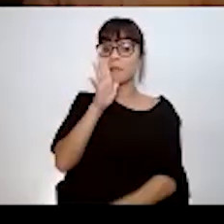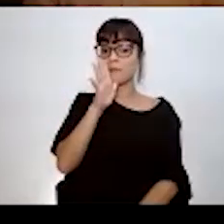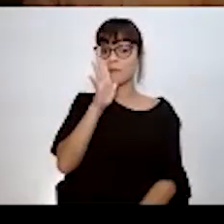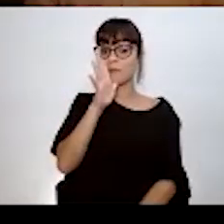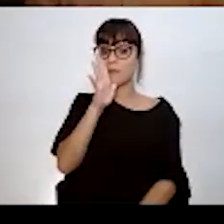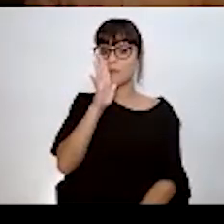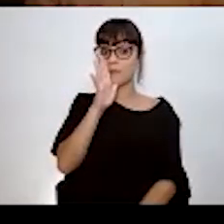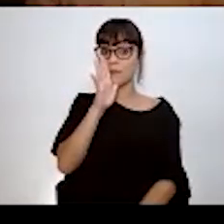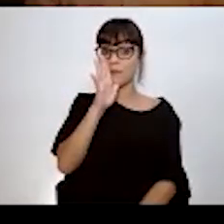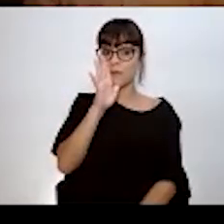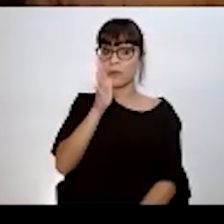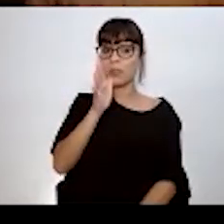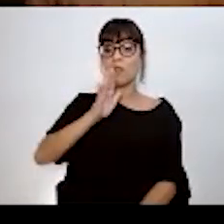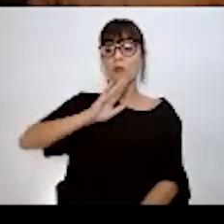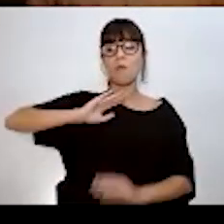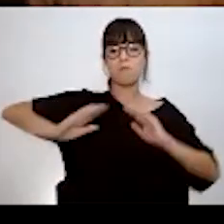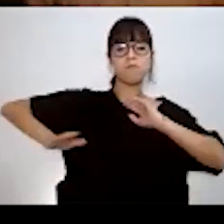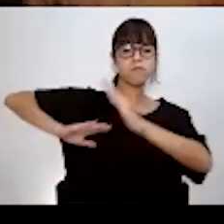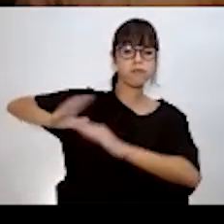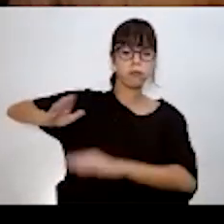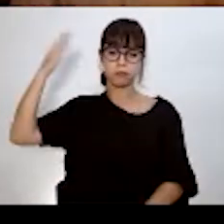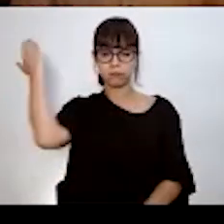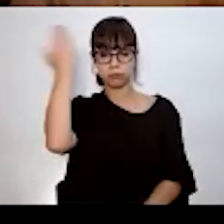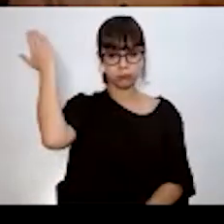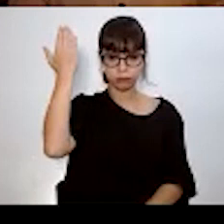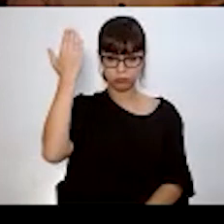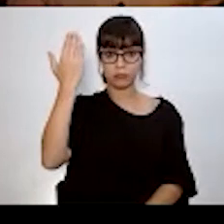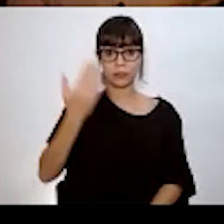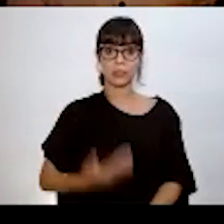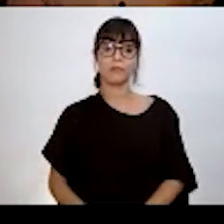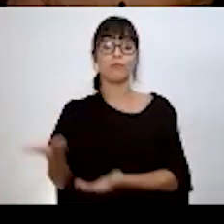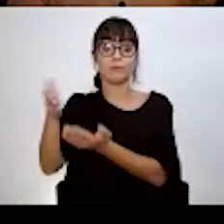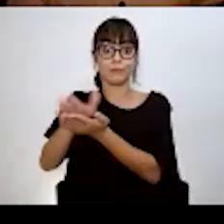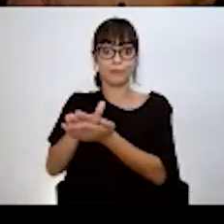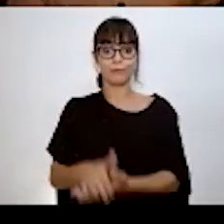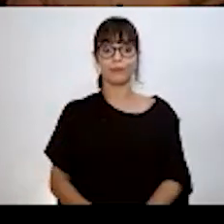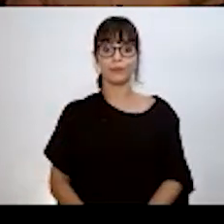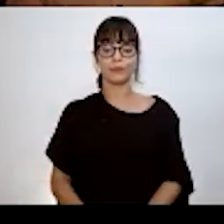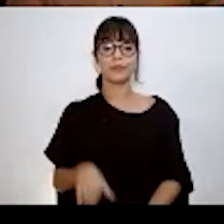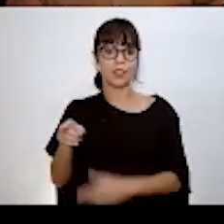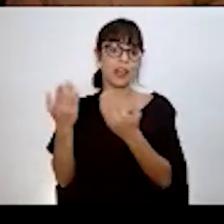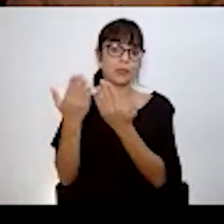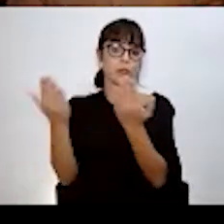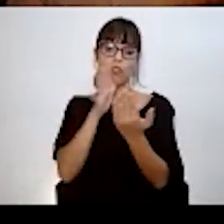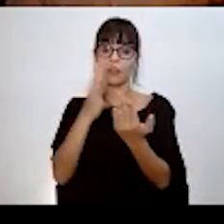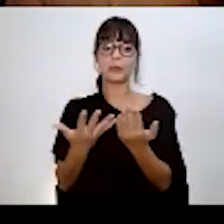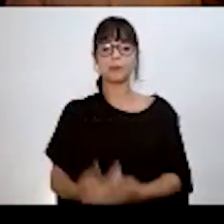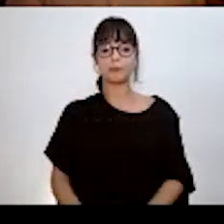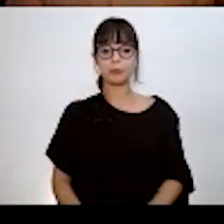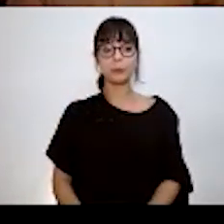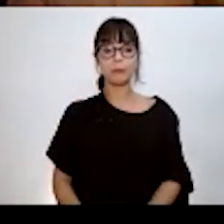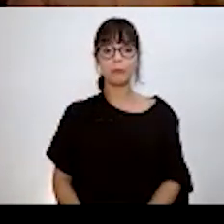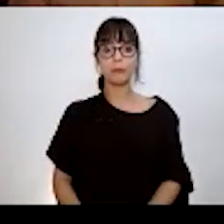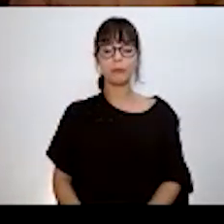de los golpes infligidos fundamentalmente la cabeza. Es decir, en determinados momentos de nuestra secuencia histórica,